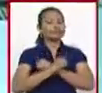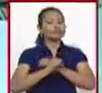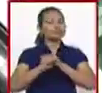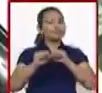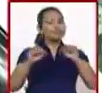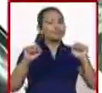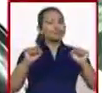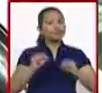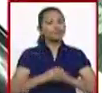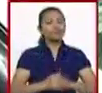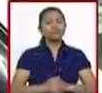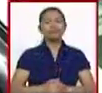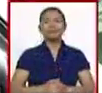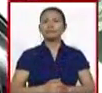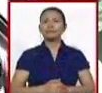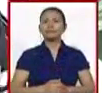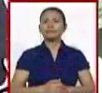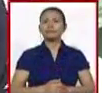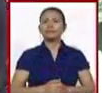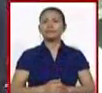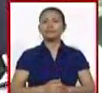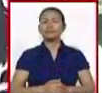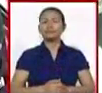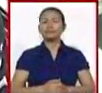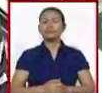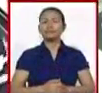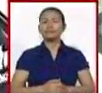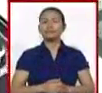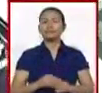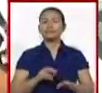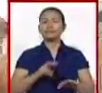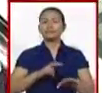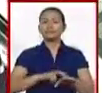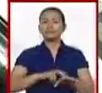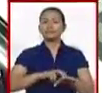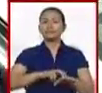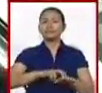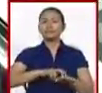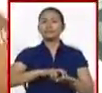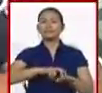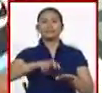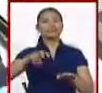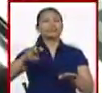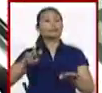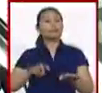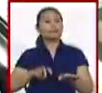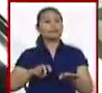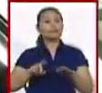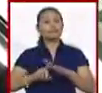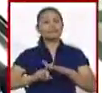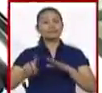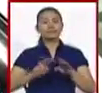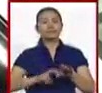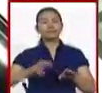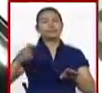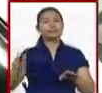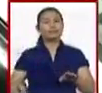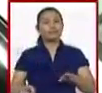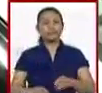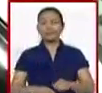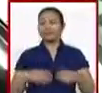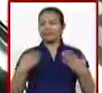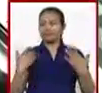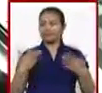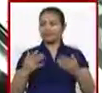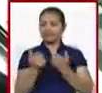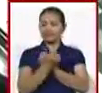bien en marcha, entonces me salté de la puerta de atrás porque me pasaron del volante hacia atrás, de ahí